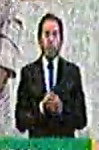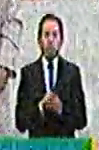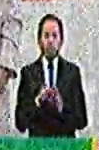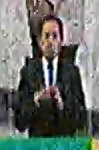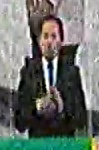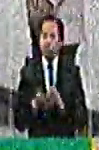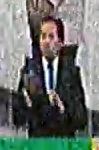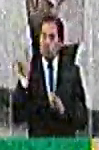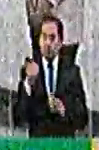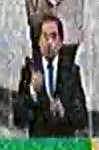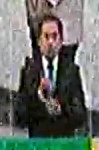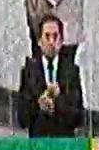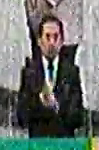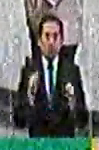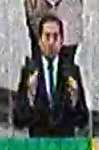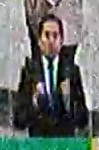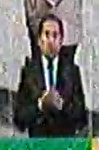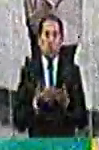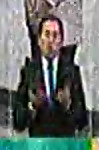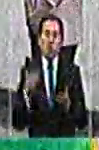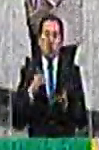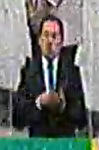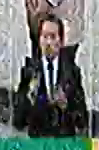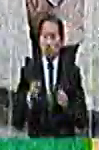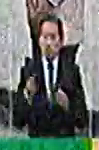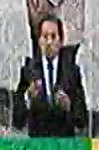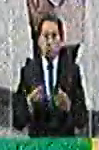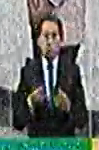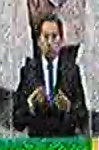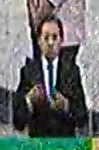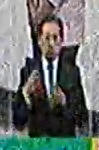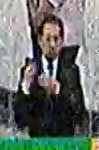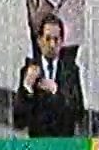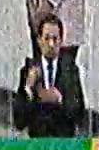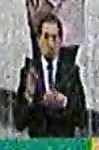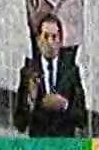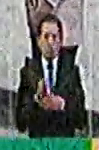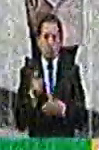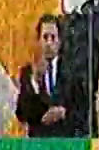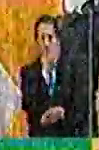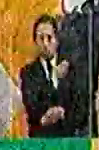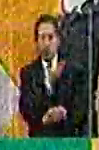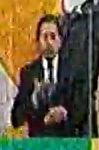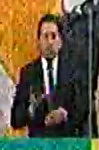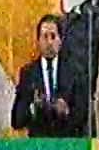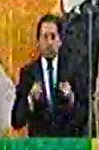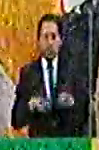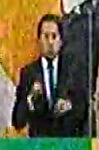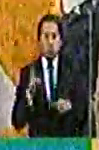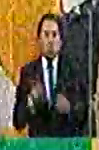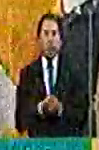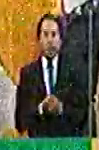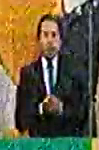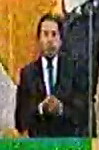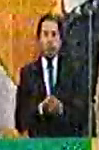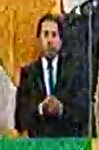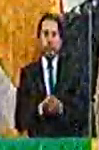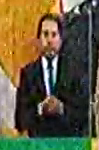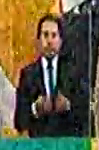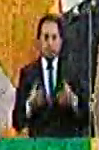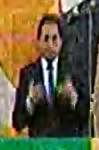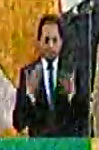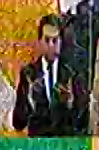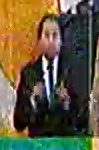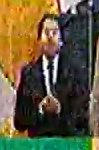del mariscal Sucre, nuevamente vuelva a desempeñar la función de presidenta del Estado de Bolivia. Te